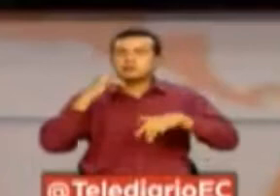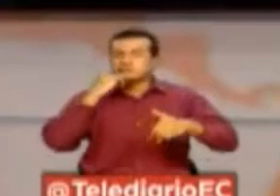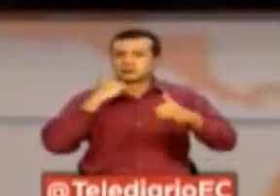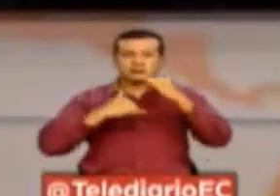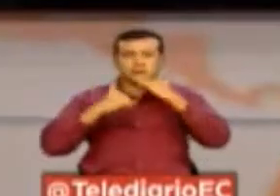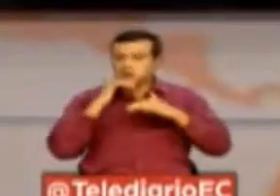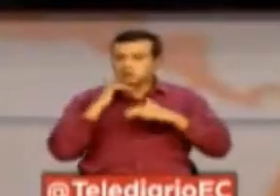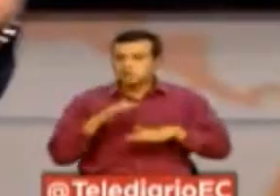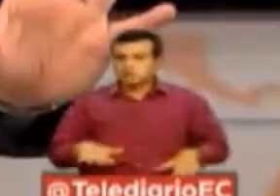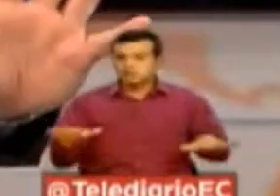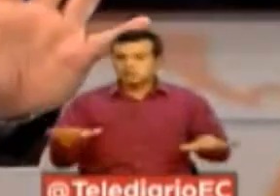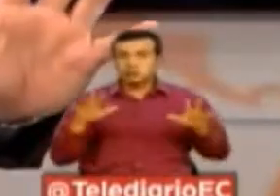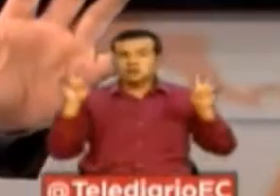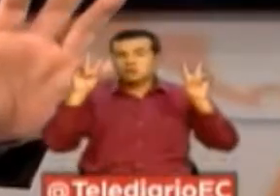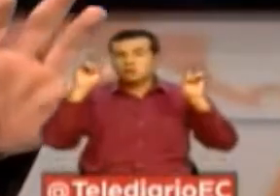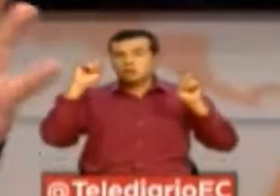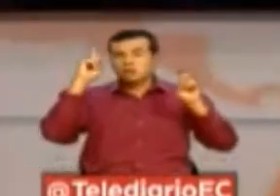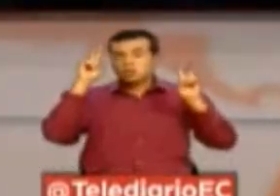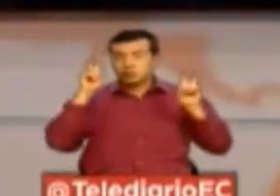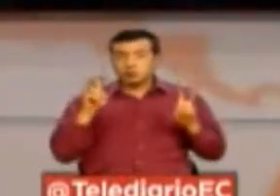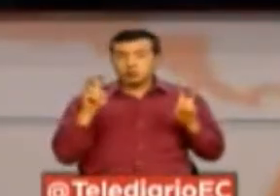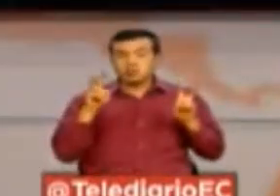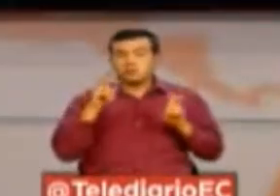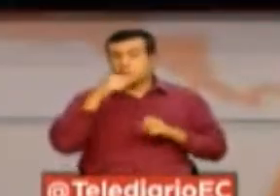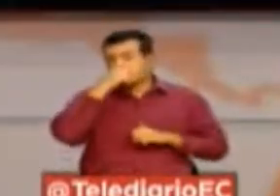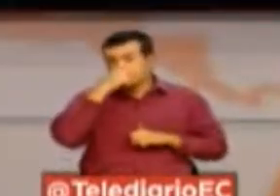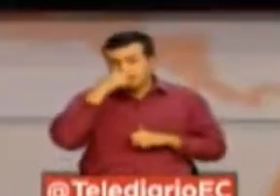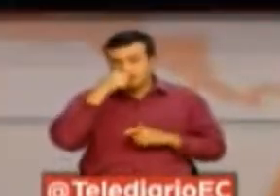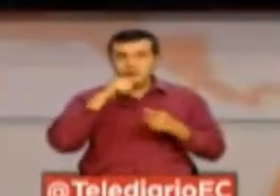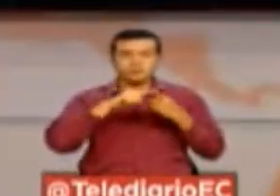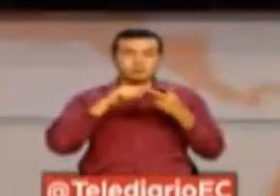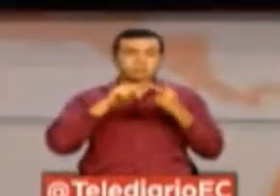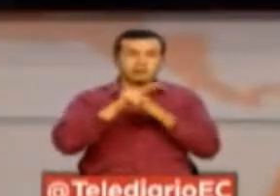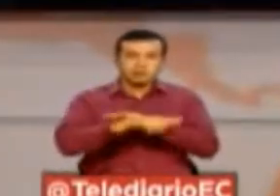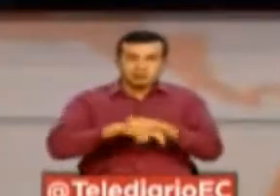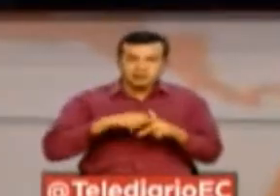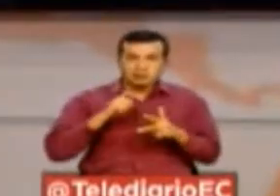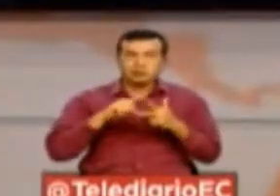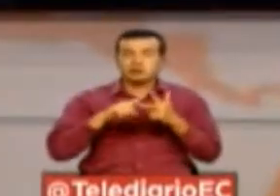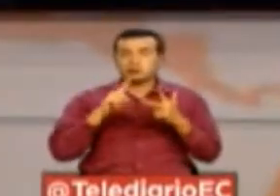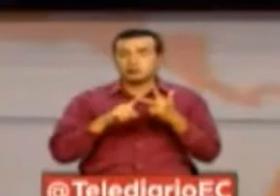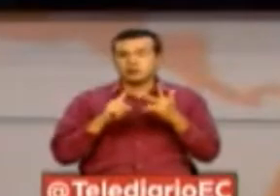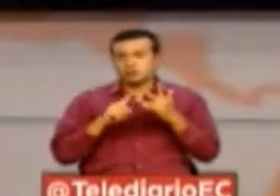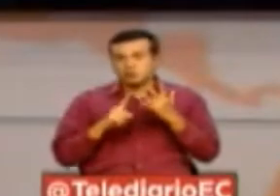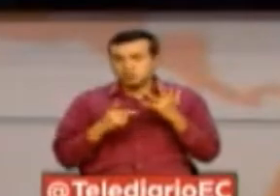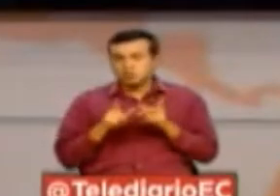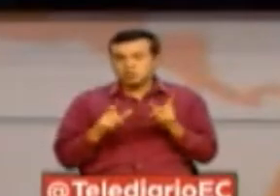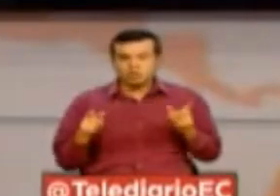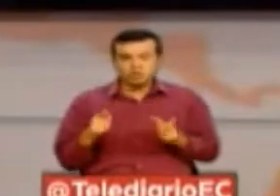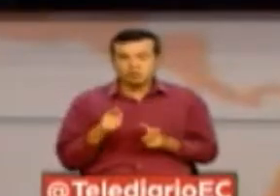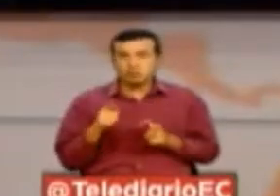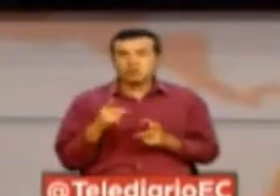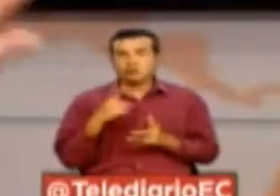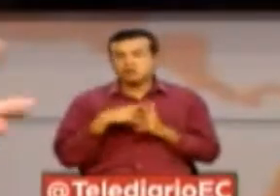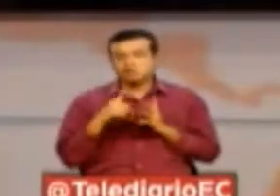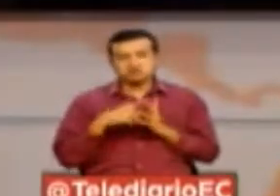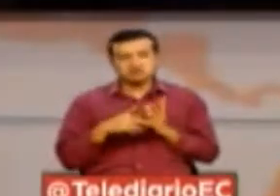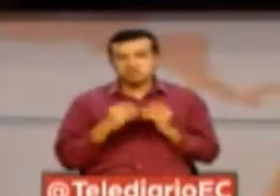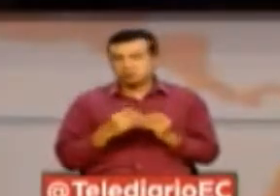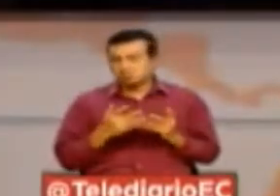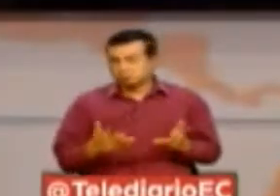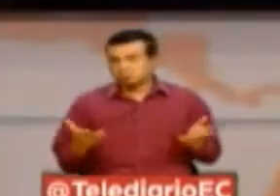ilícitas que suceden ahí no sólo es el tema del narcotráfico también estamos hablando de minería ilegal tráfico contrabando de combustible